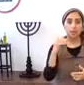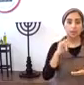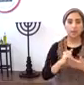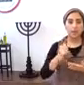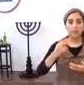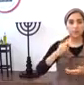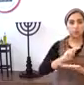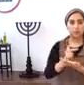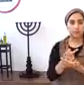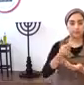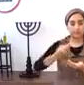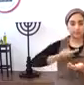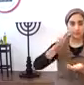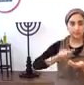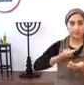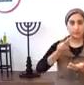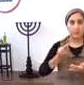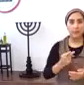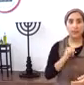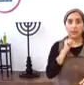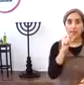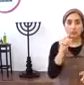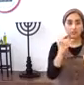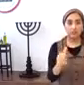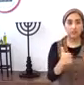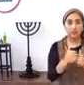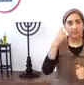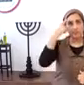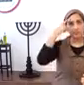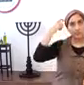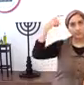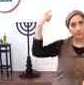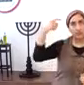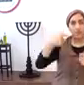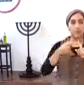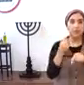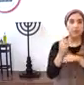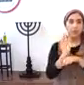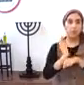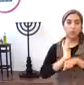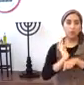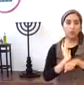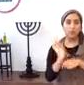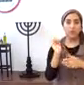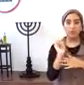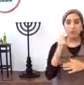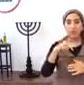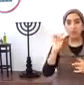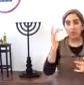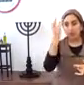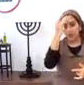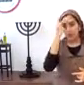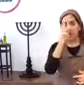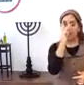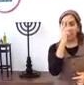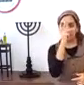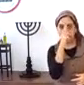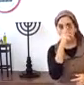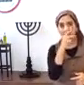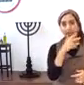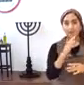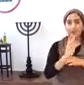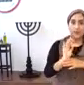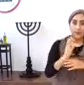Y era un guiso. Por favor, no te quedes con la idea de las películas, que estaba mal un niñito,